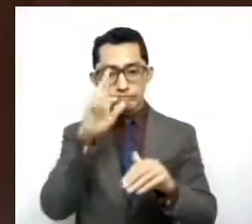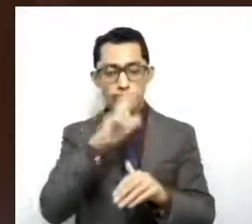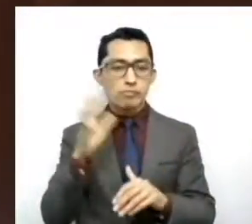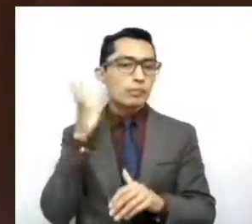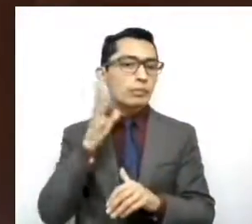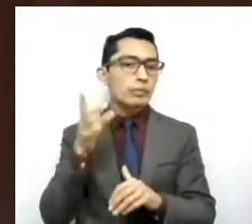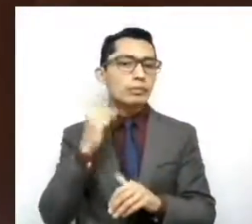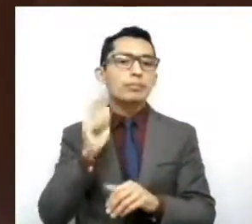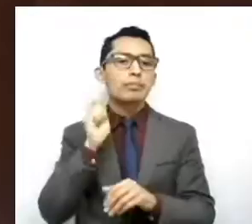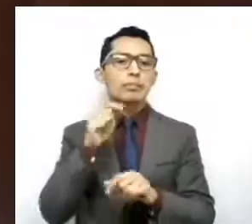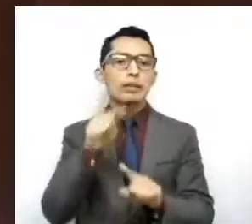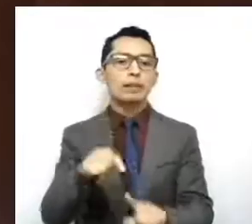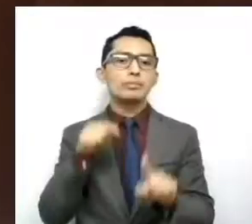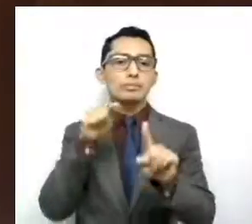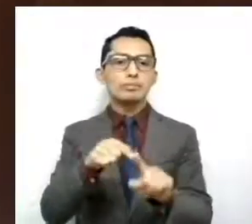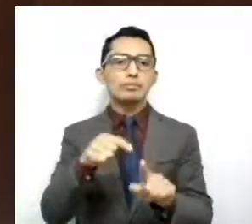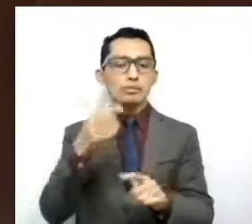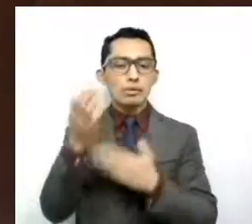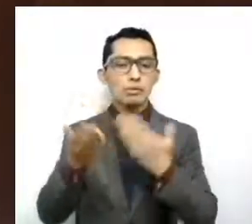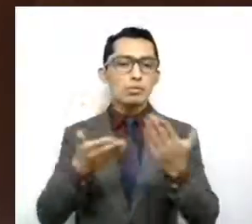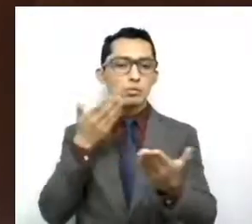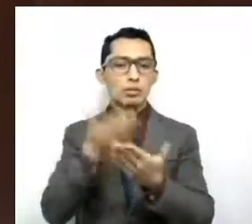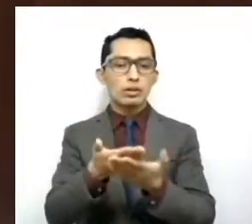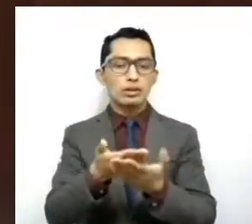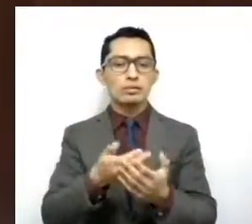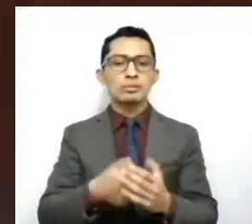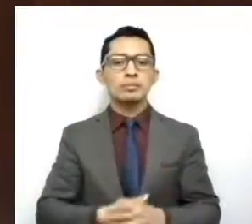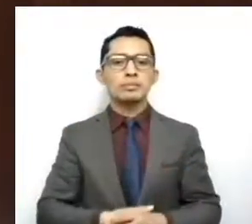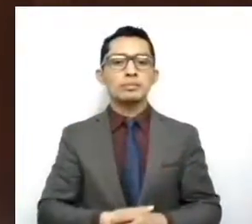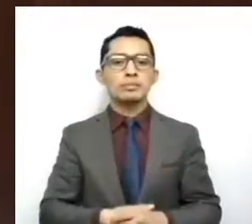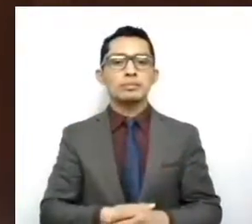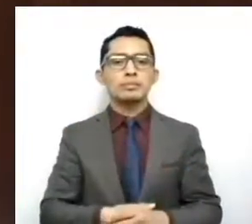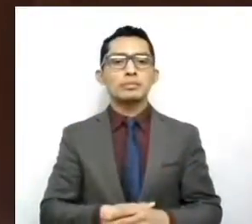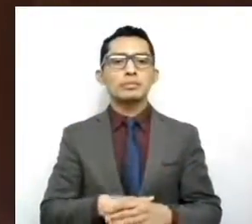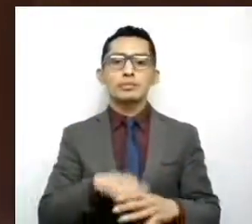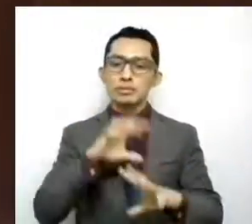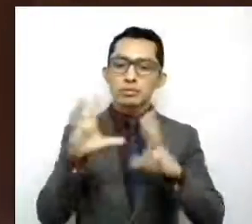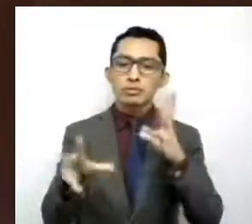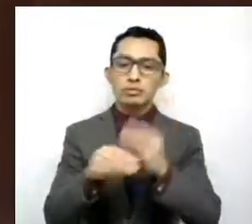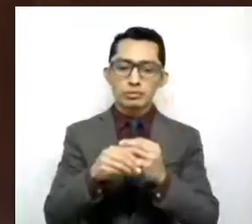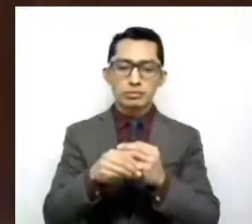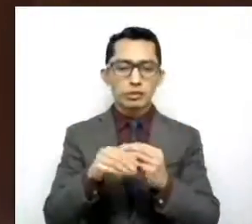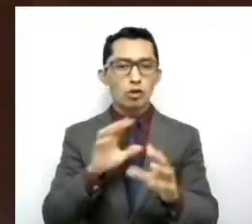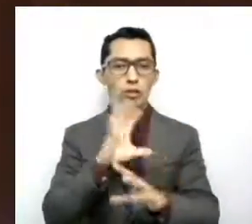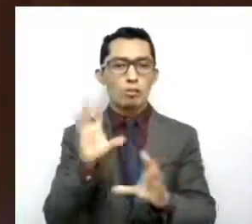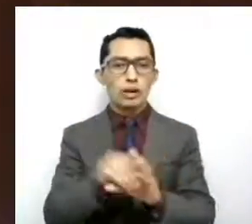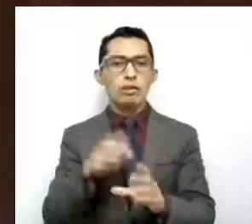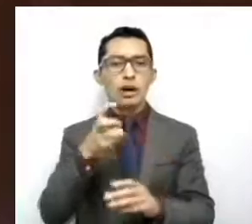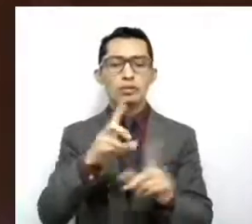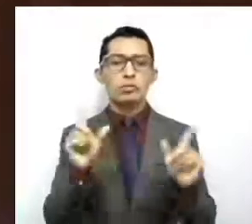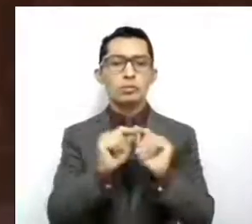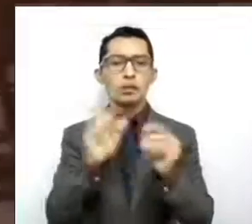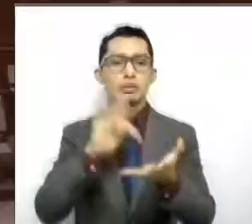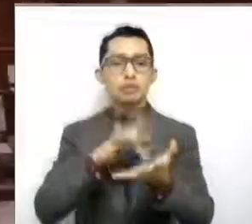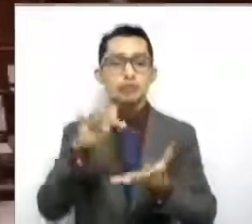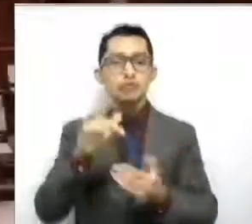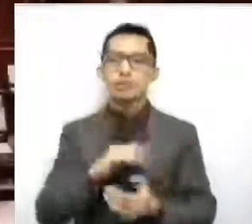siguiente proyecto de decreto. Se anexa proyecto de decreto, presidente. Es cuanto, muchas gracias. Gracias, diputado.